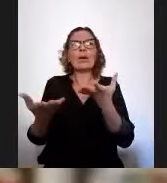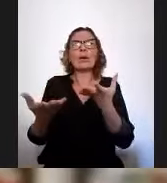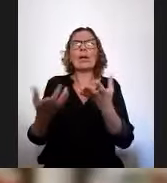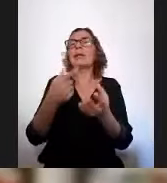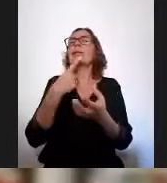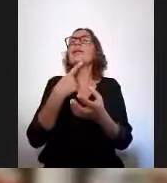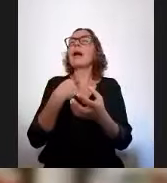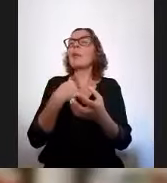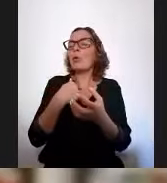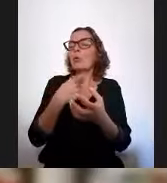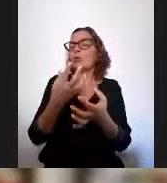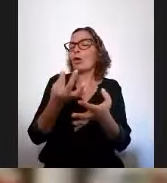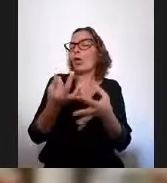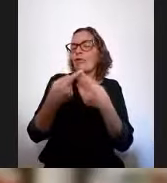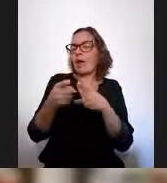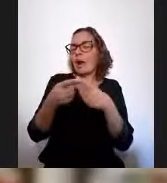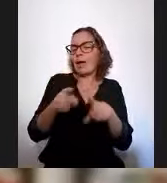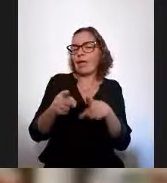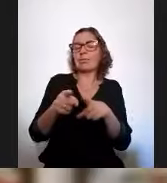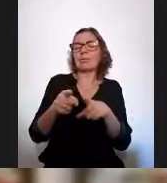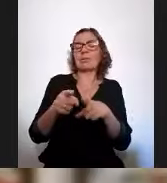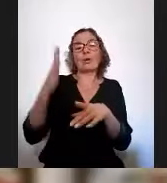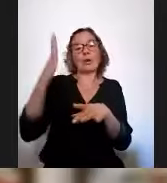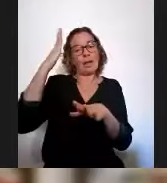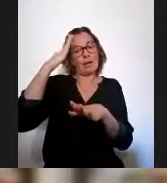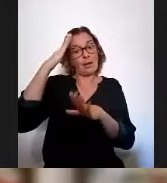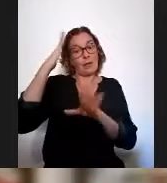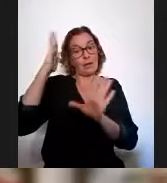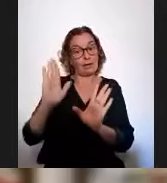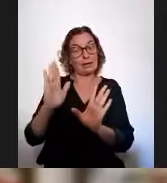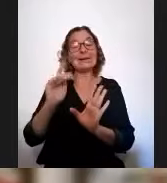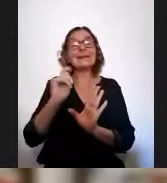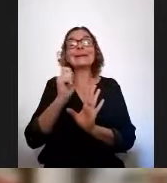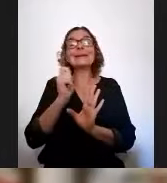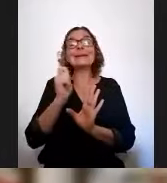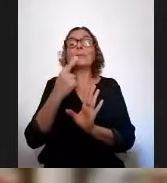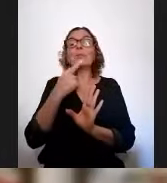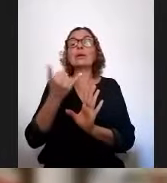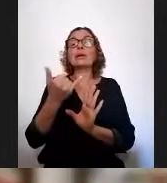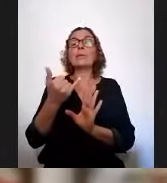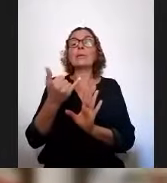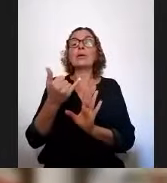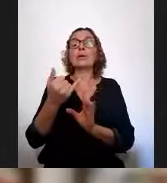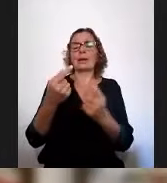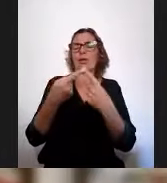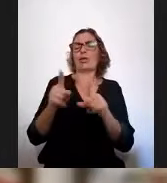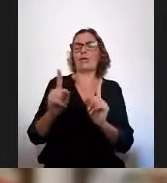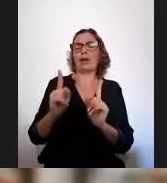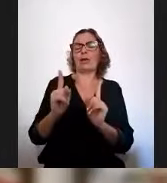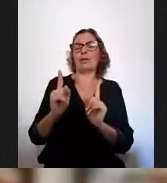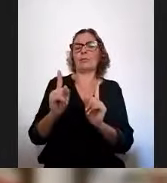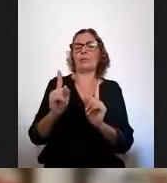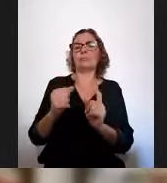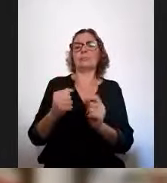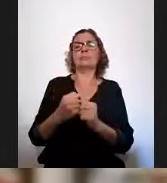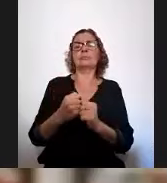sabores. Tenemos que saber bien, ¿qué es lo que nos va a diferenciar?